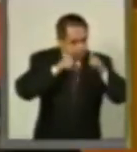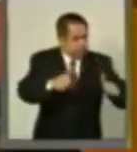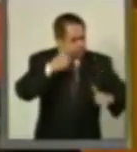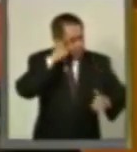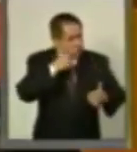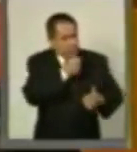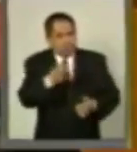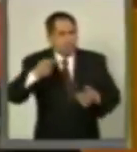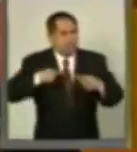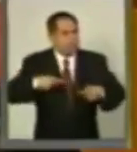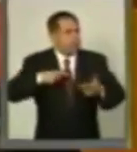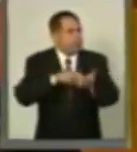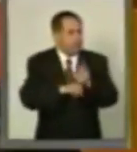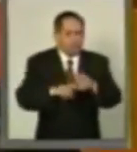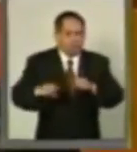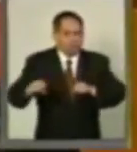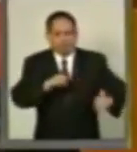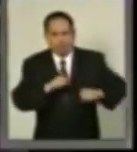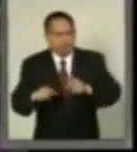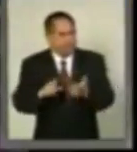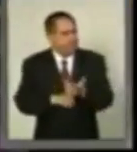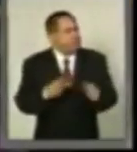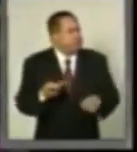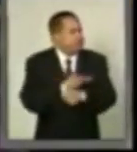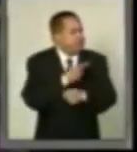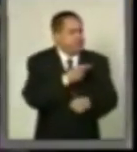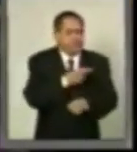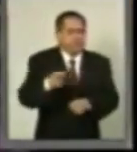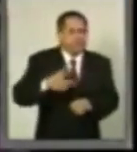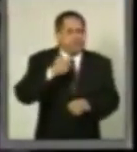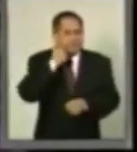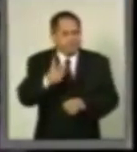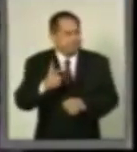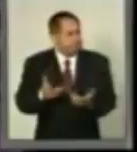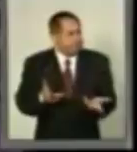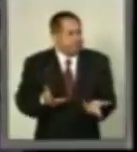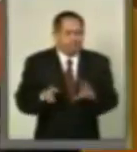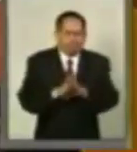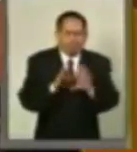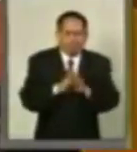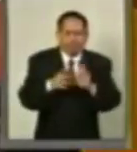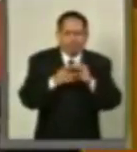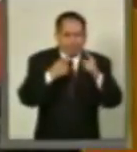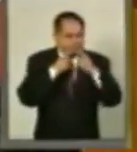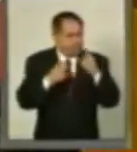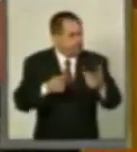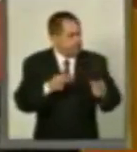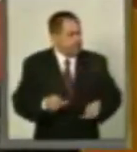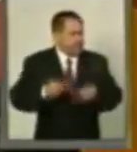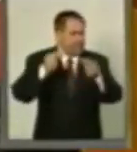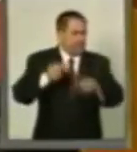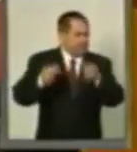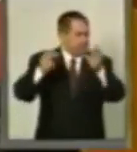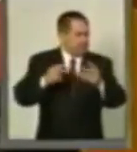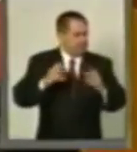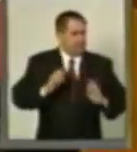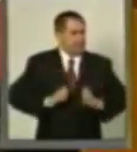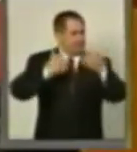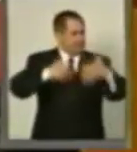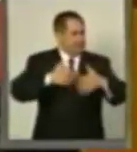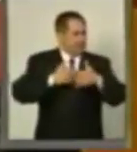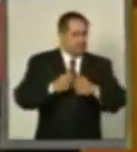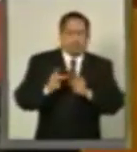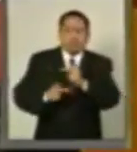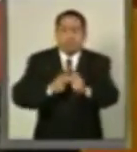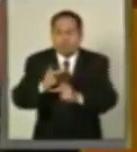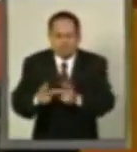a los damnificados de los sismos que se niegan a convertirse en un negocio de las